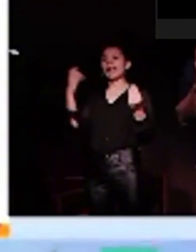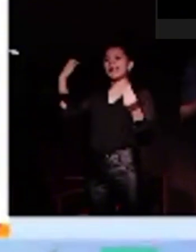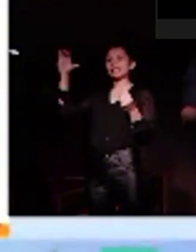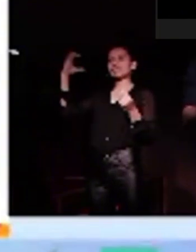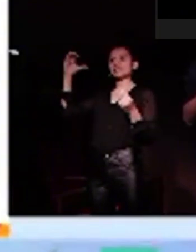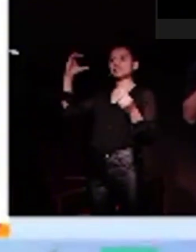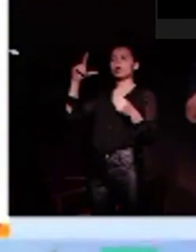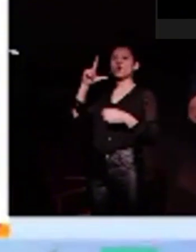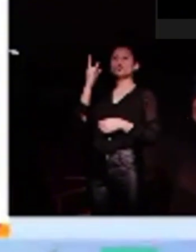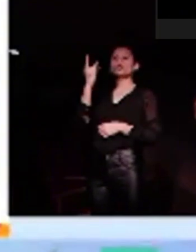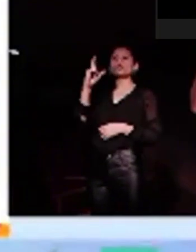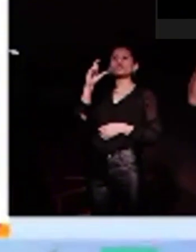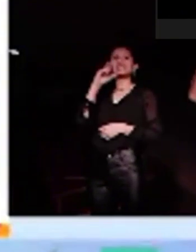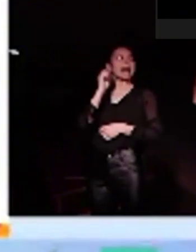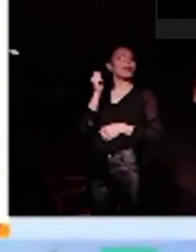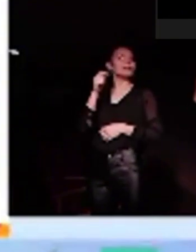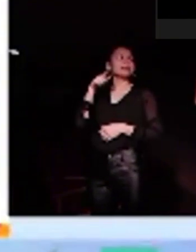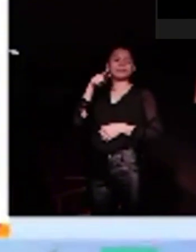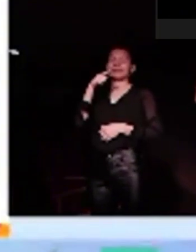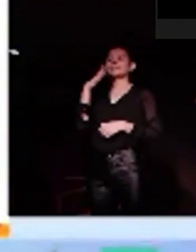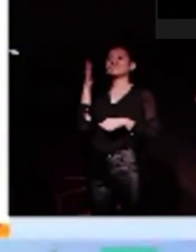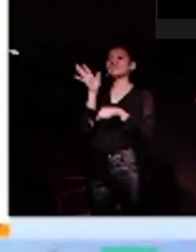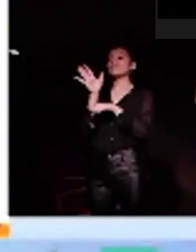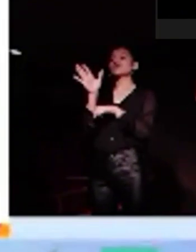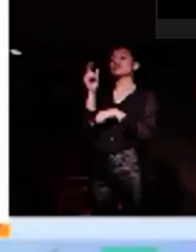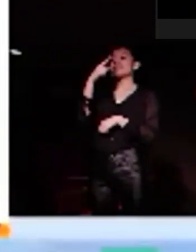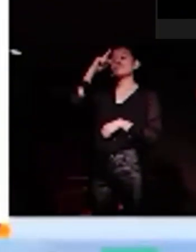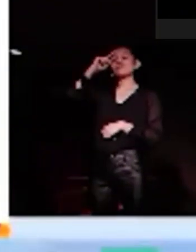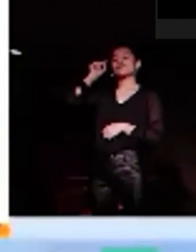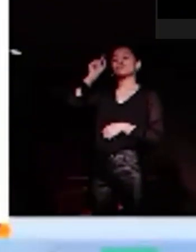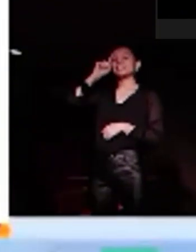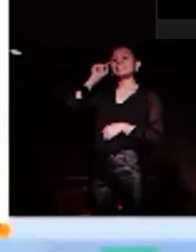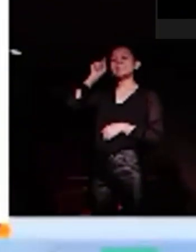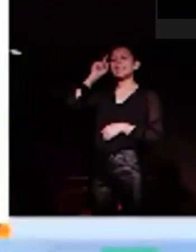es Lucía, la seña es Lucía.